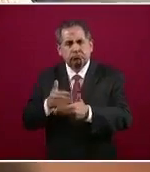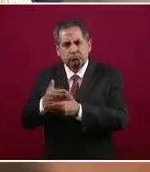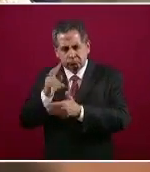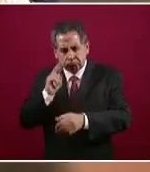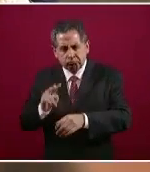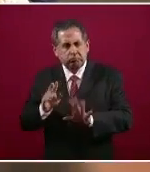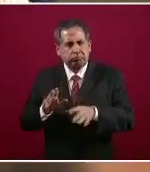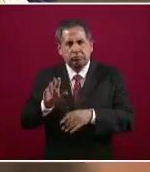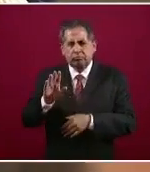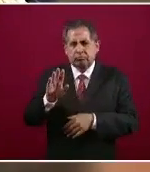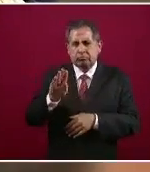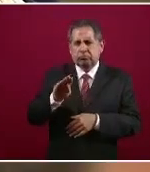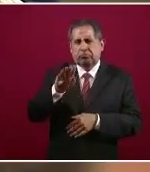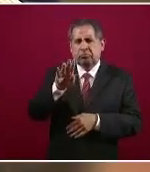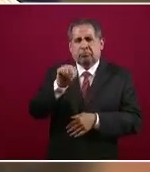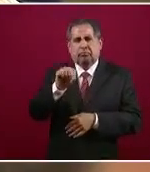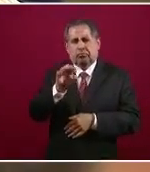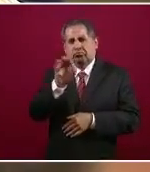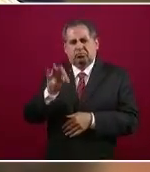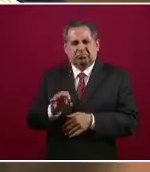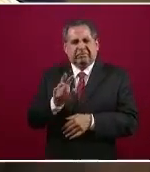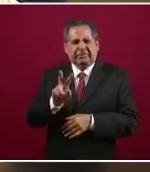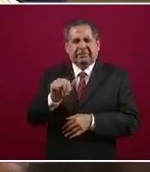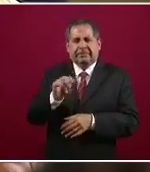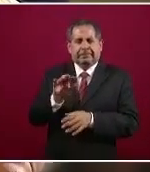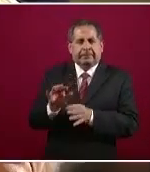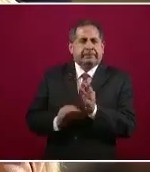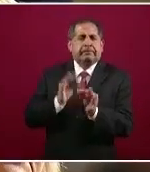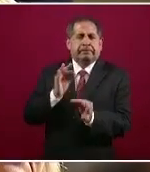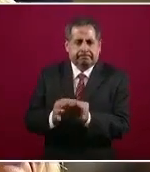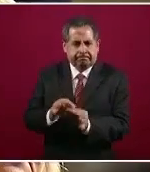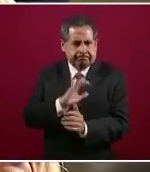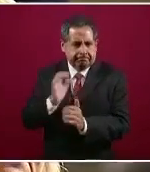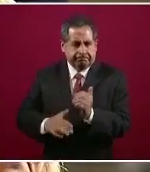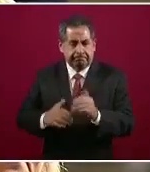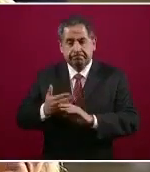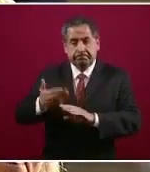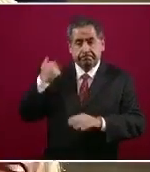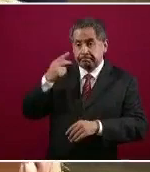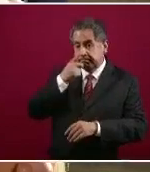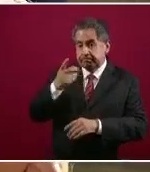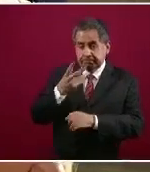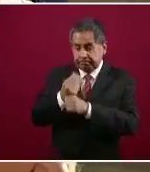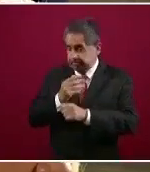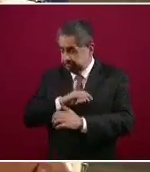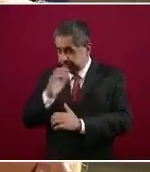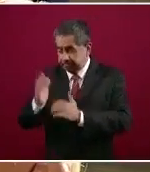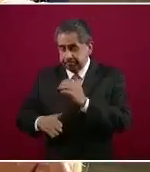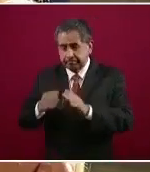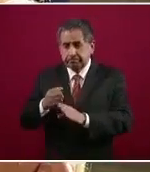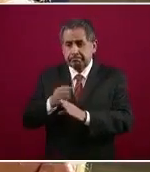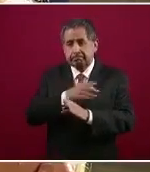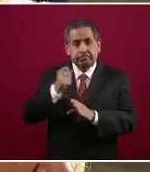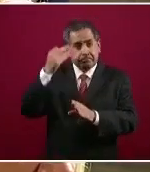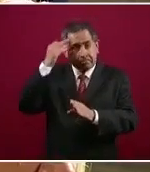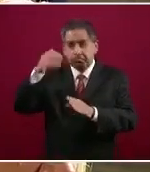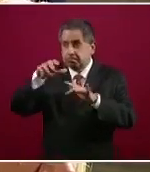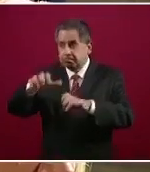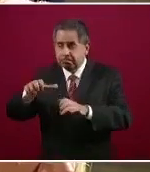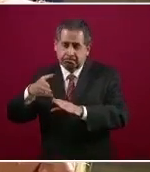del 99%. Estaba el compromiso de que la obra estuviera antes de la